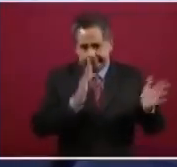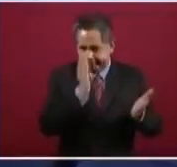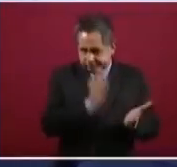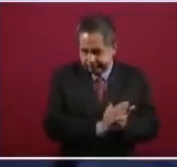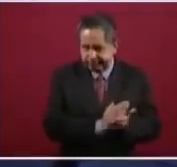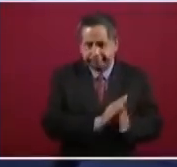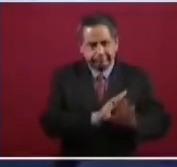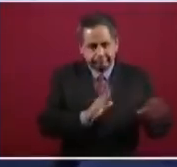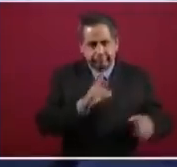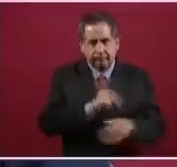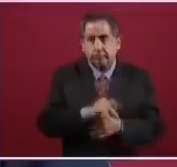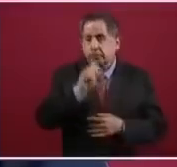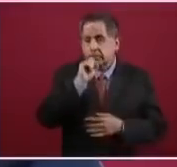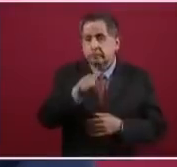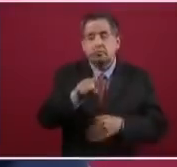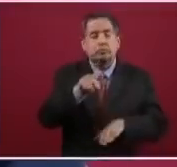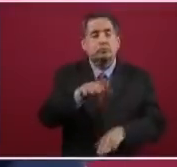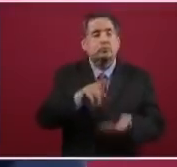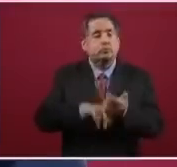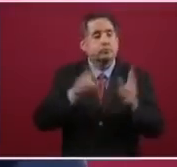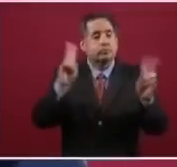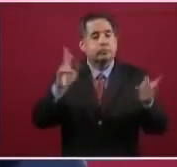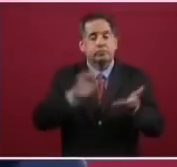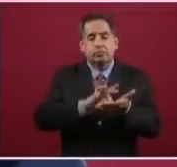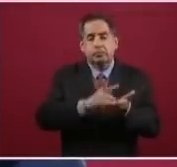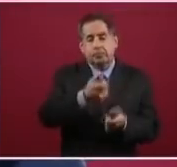lo mismo de las medicinas